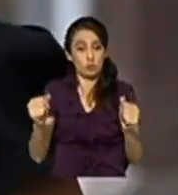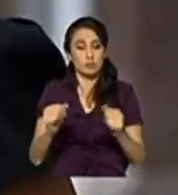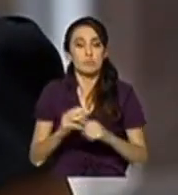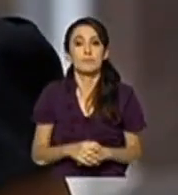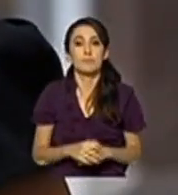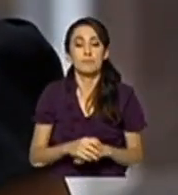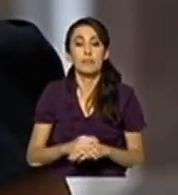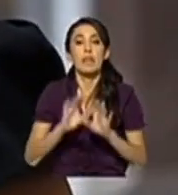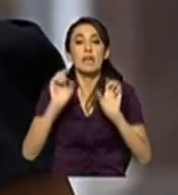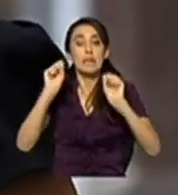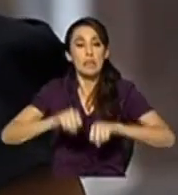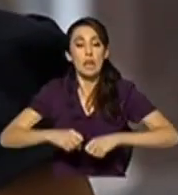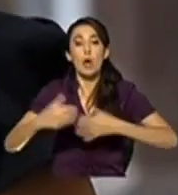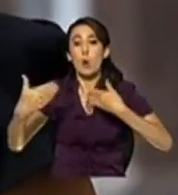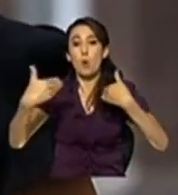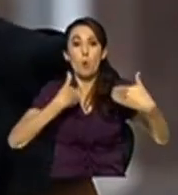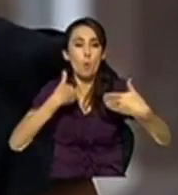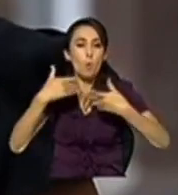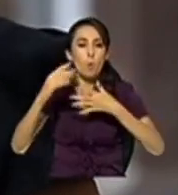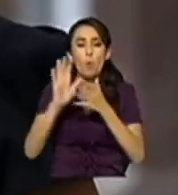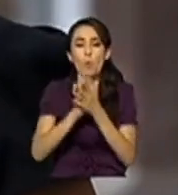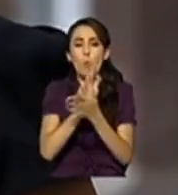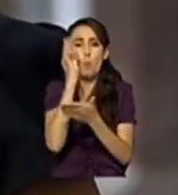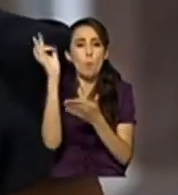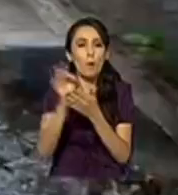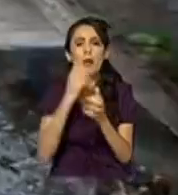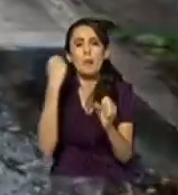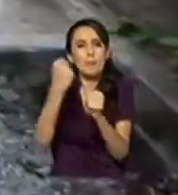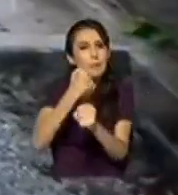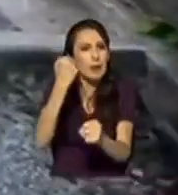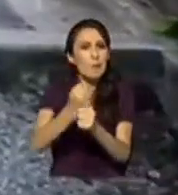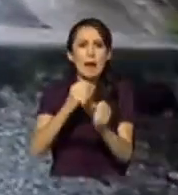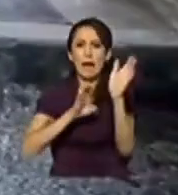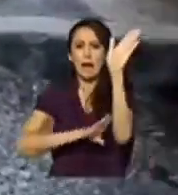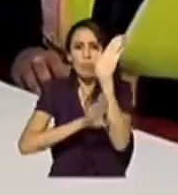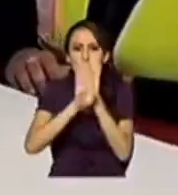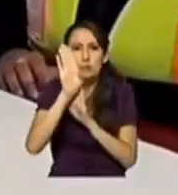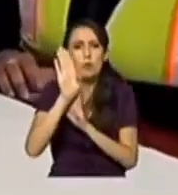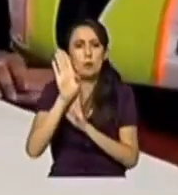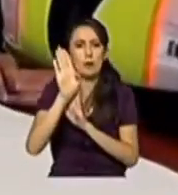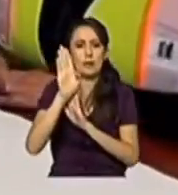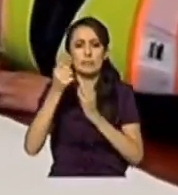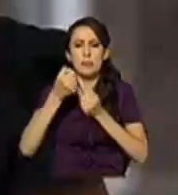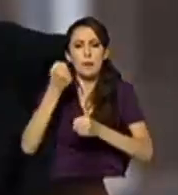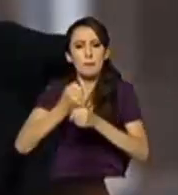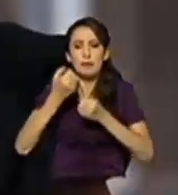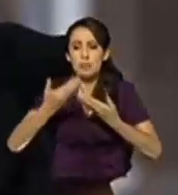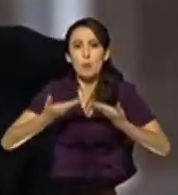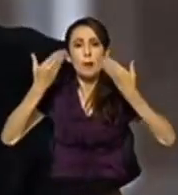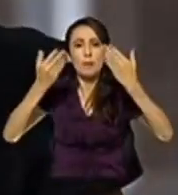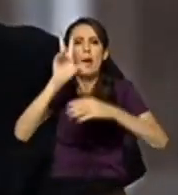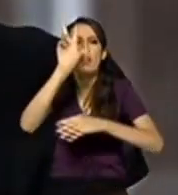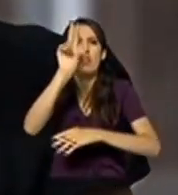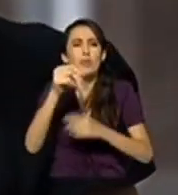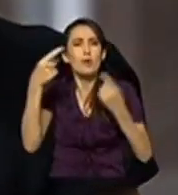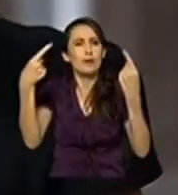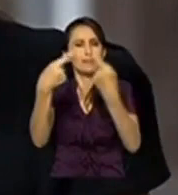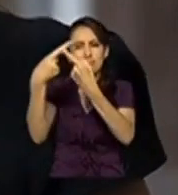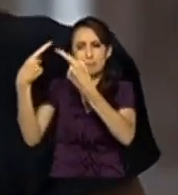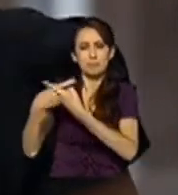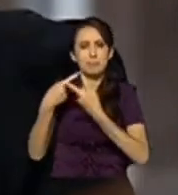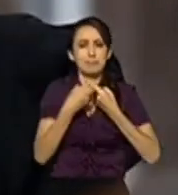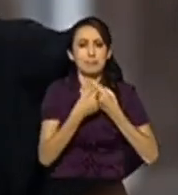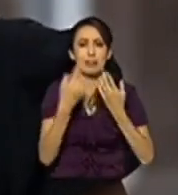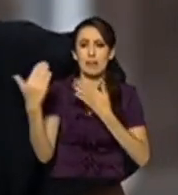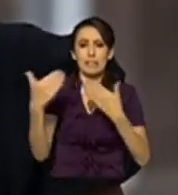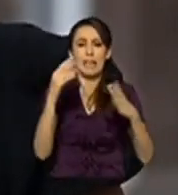La posición del sector artesanal es producir, trabajar, generar trabajo, empleo, no con enfrentamientos,